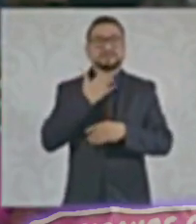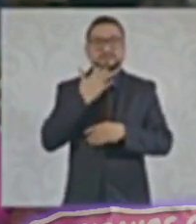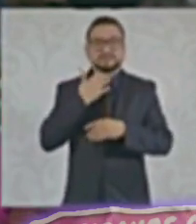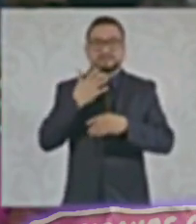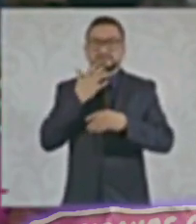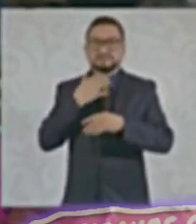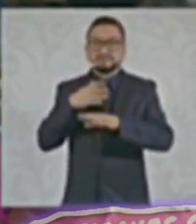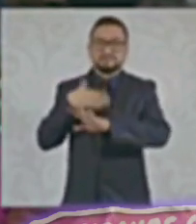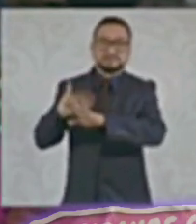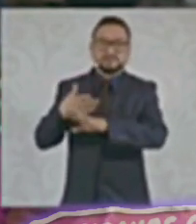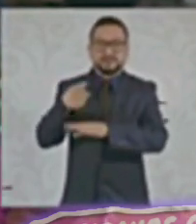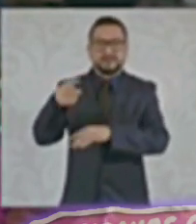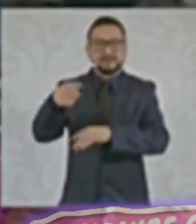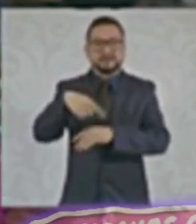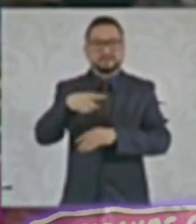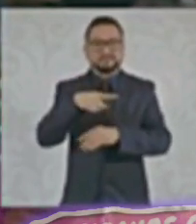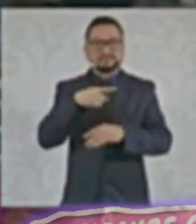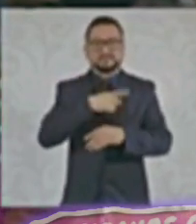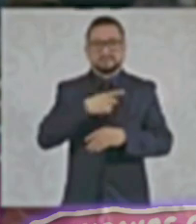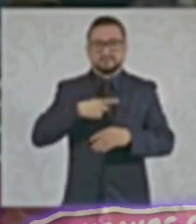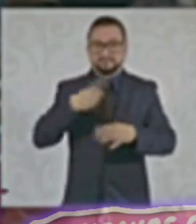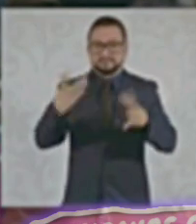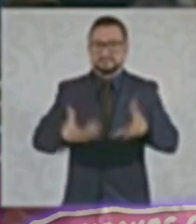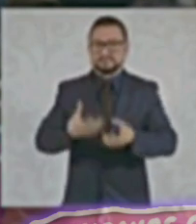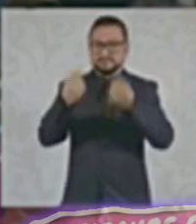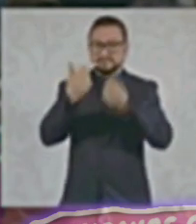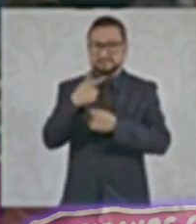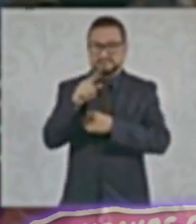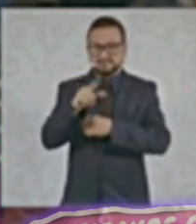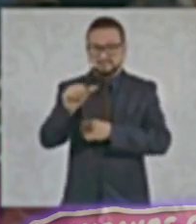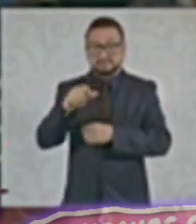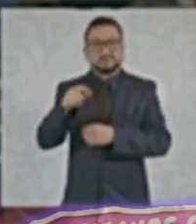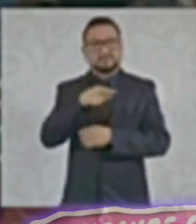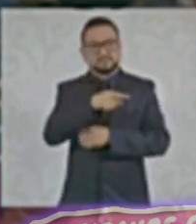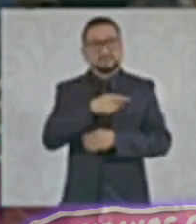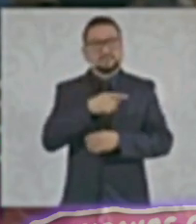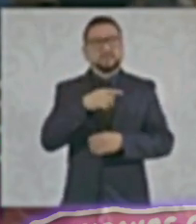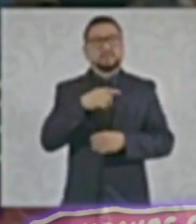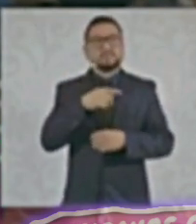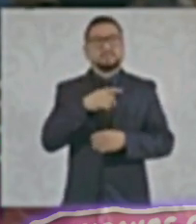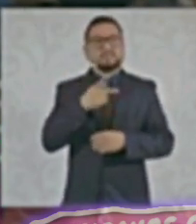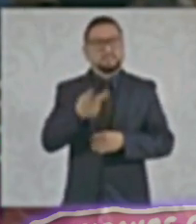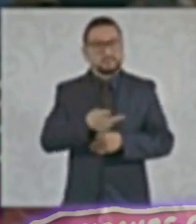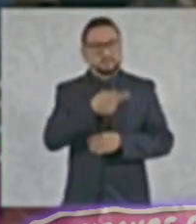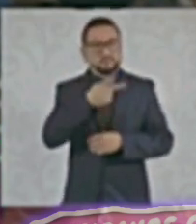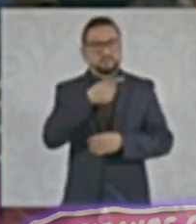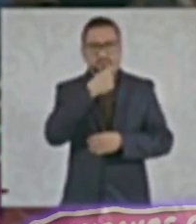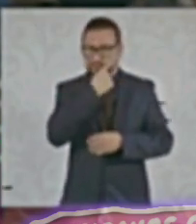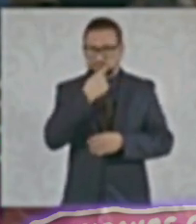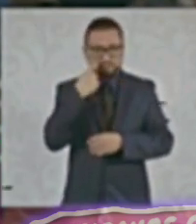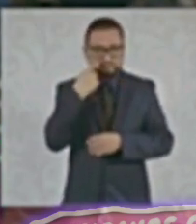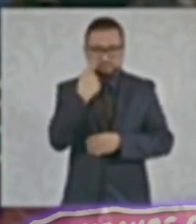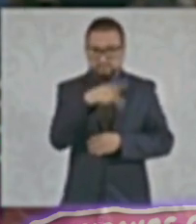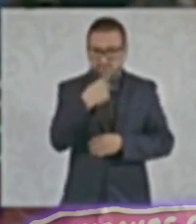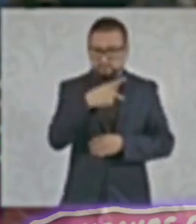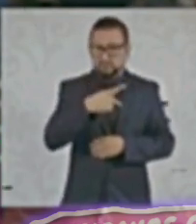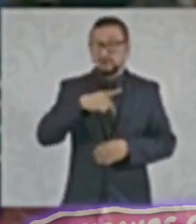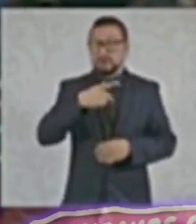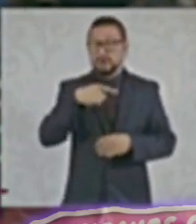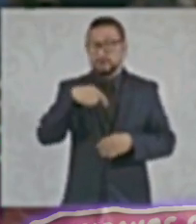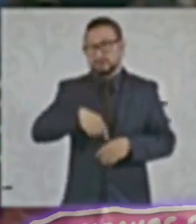tituló Salvar al mundo, que hoy se llama Gaza. ¿Podría decirnos cuál es su postura, bueno, la postura de su